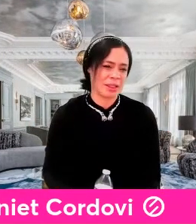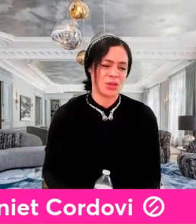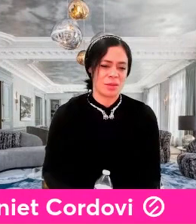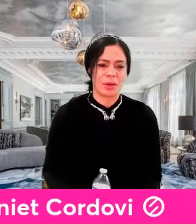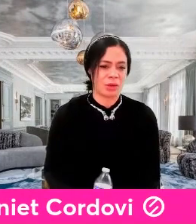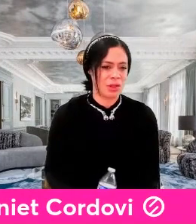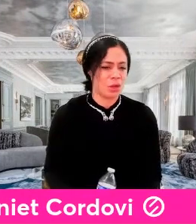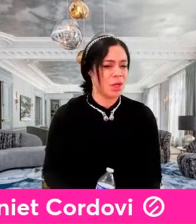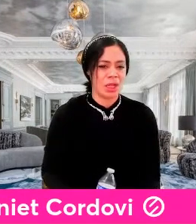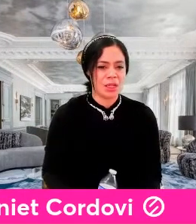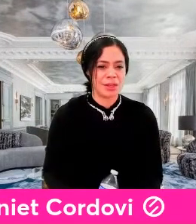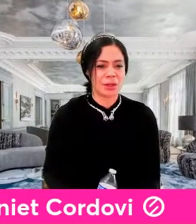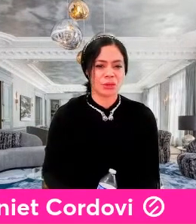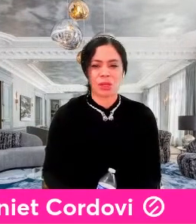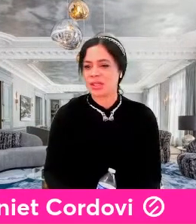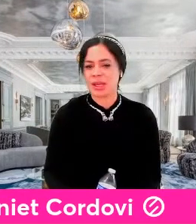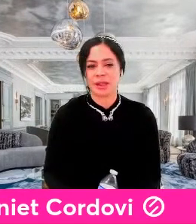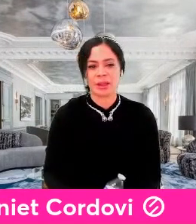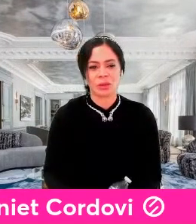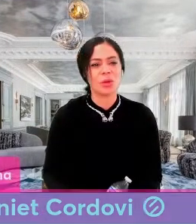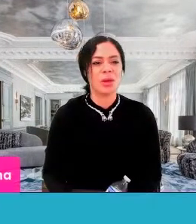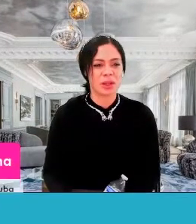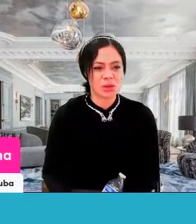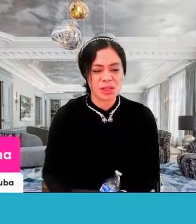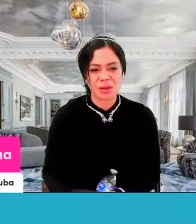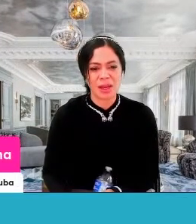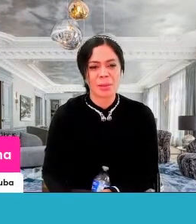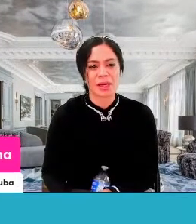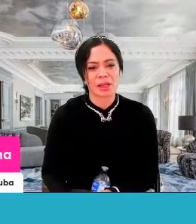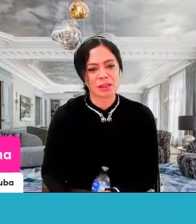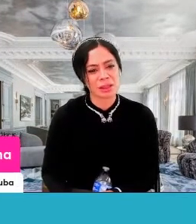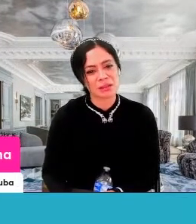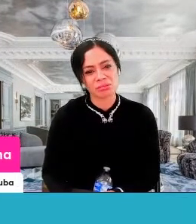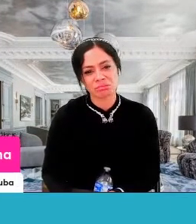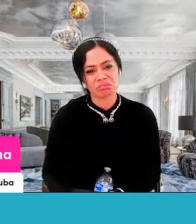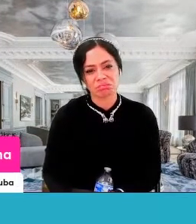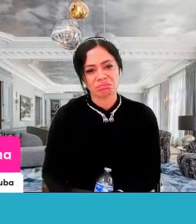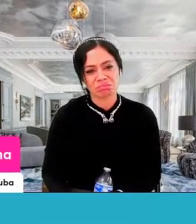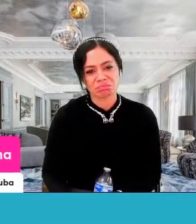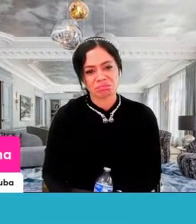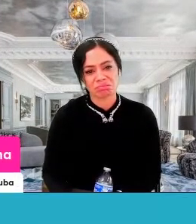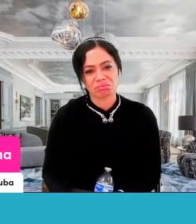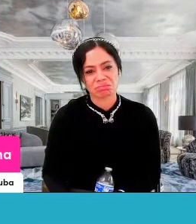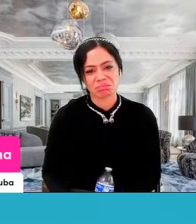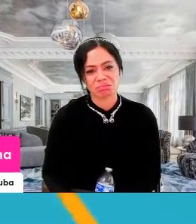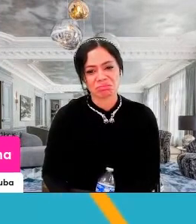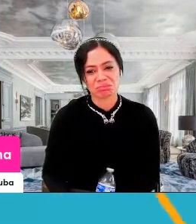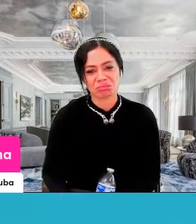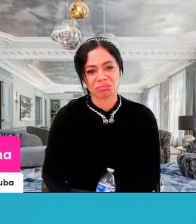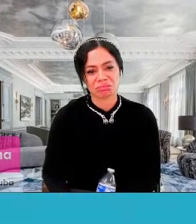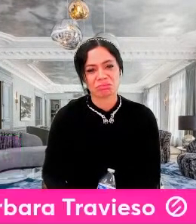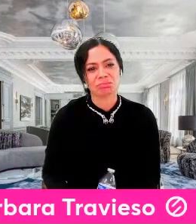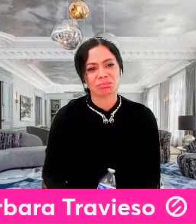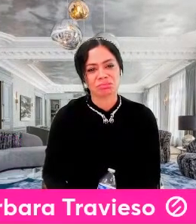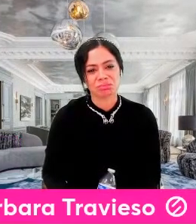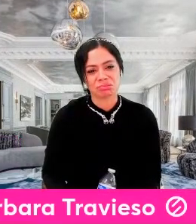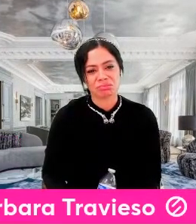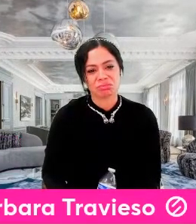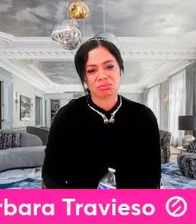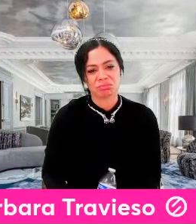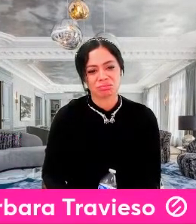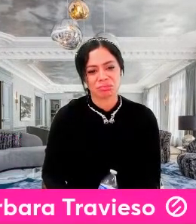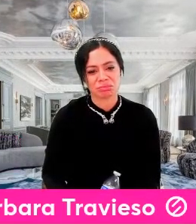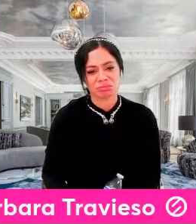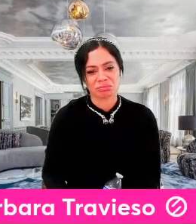cámara lenta, yo siempre lo digo y sé que no estoy exagerando. Es un genocidio en cámara lenta. Totalmente. Desde la pandemia ellos están en ese plan, desde